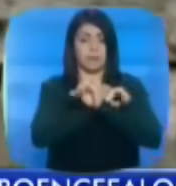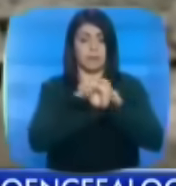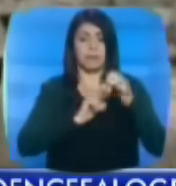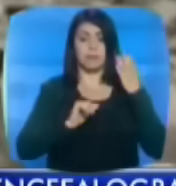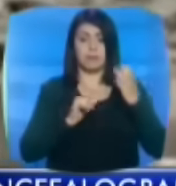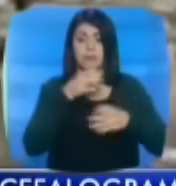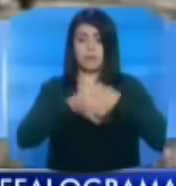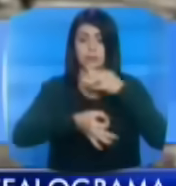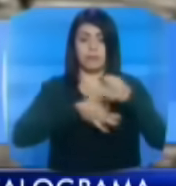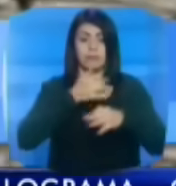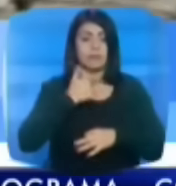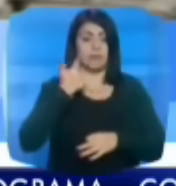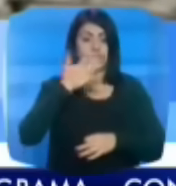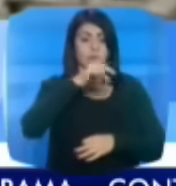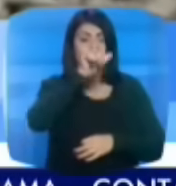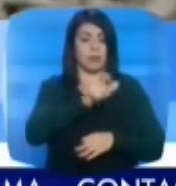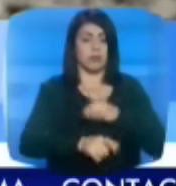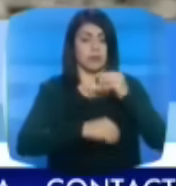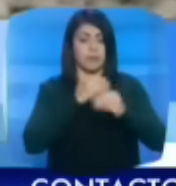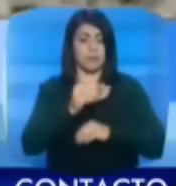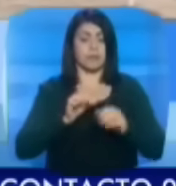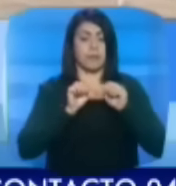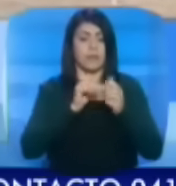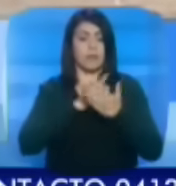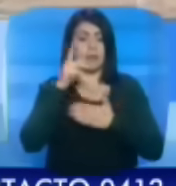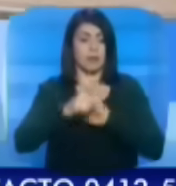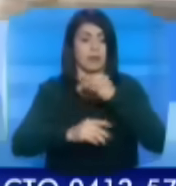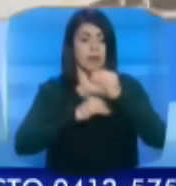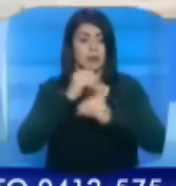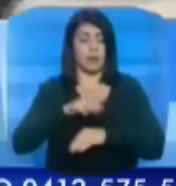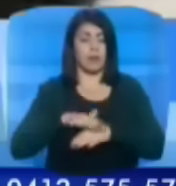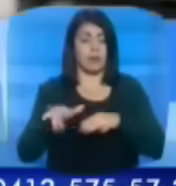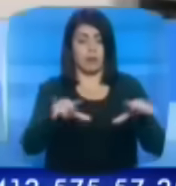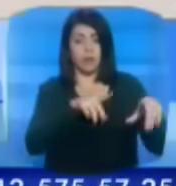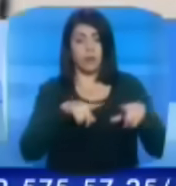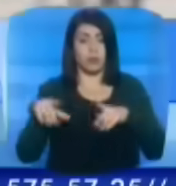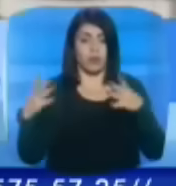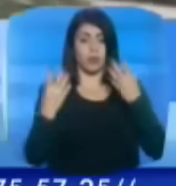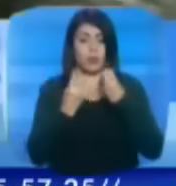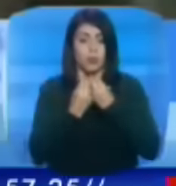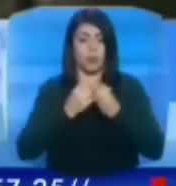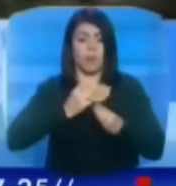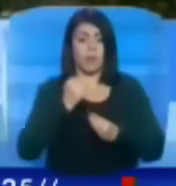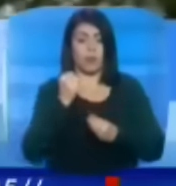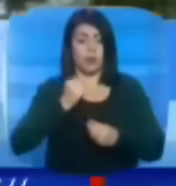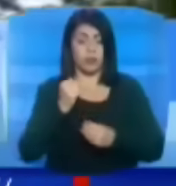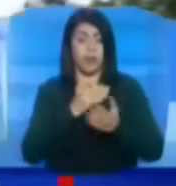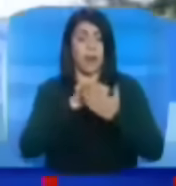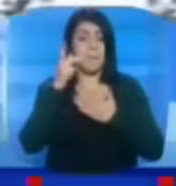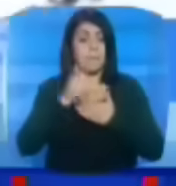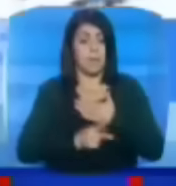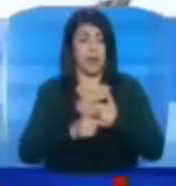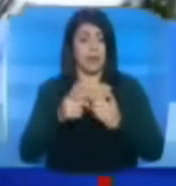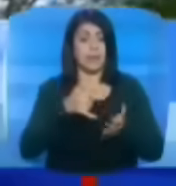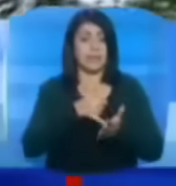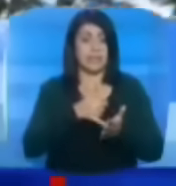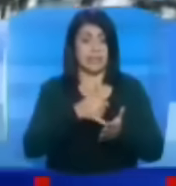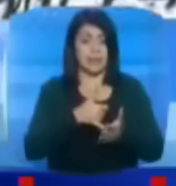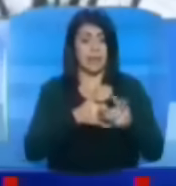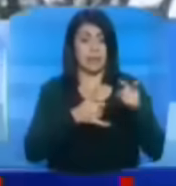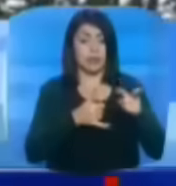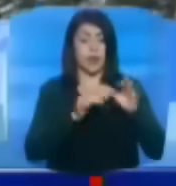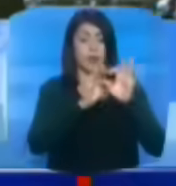colombiano detalló que la muerte que generó durante una operación que se realizó en conjunto con la policía. El operativo debilita